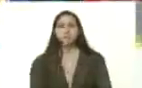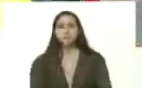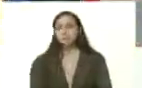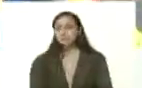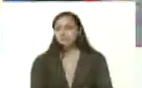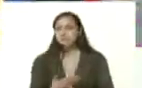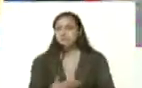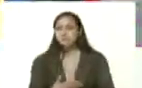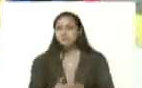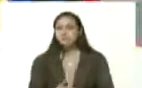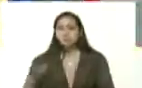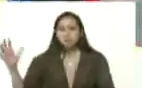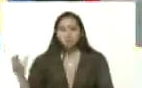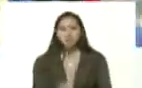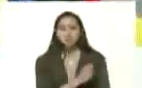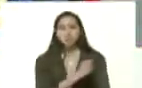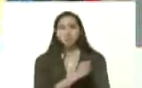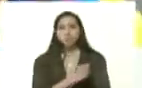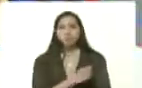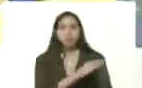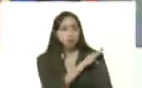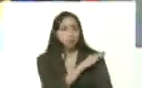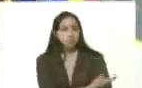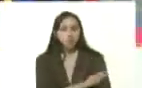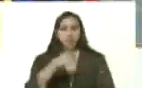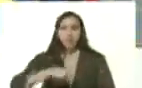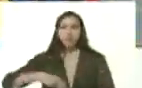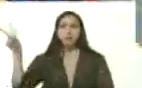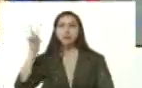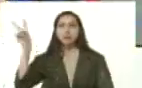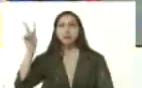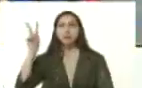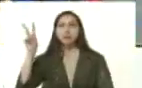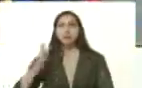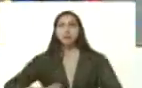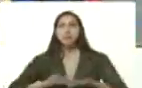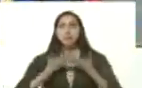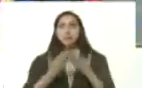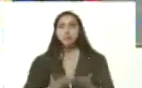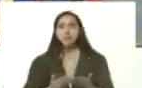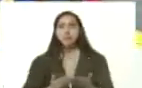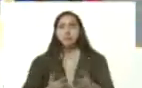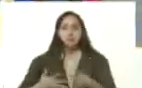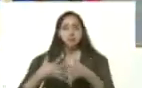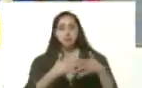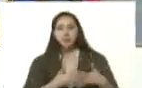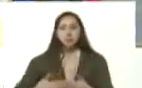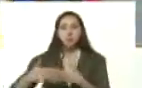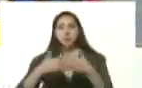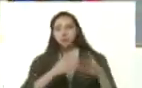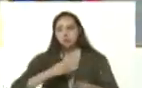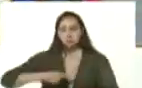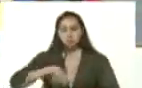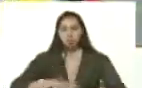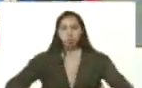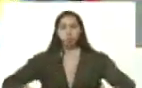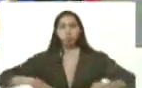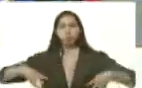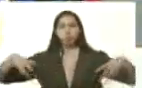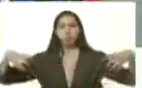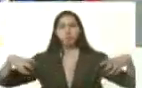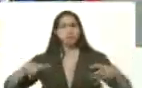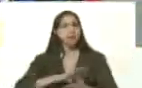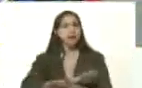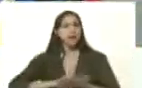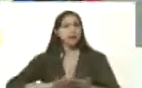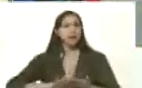apoderarse del poder, tener el poder en Venezuela y entregarle a Estados Unidos nuestros recursos de manera gratuita.